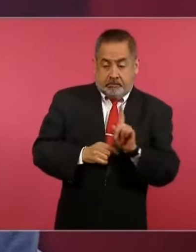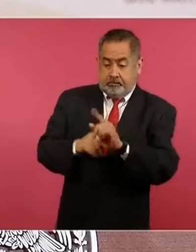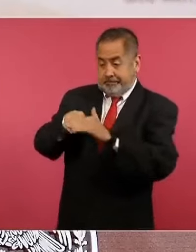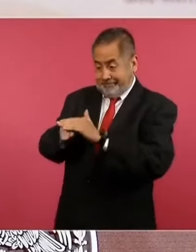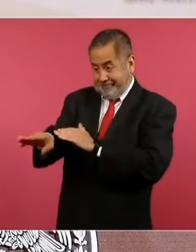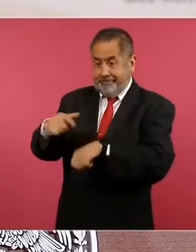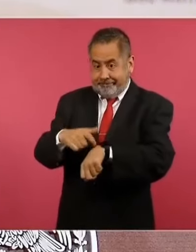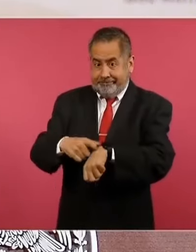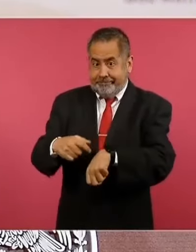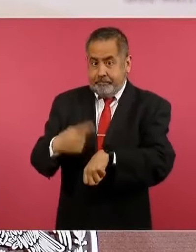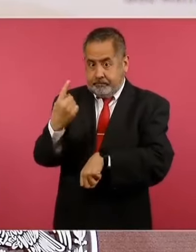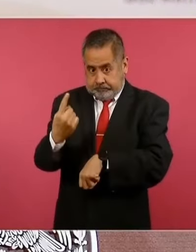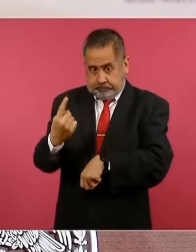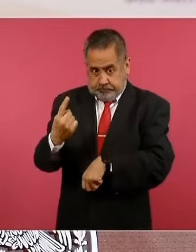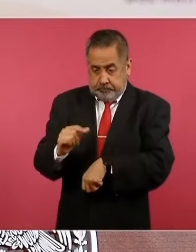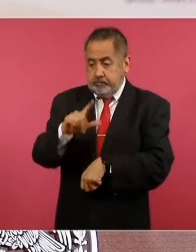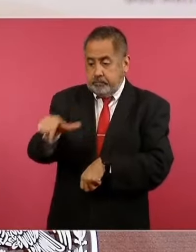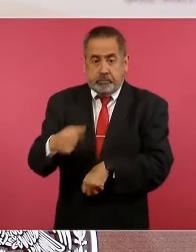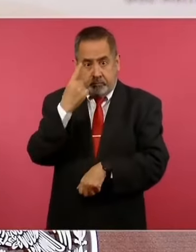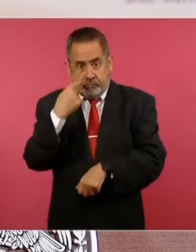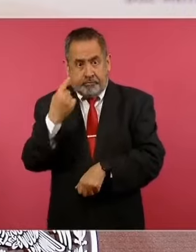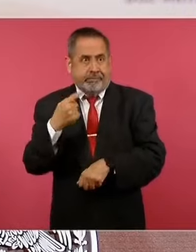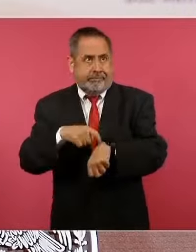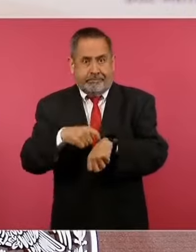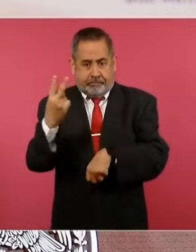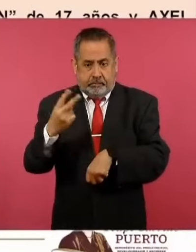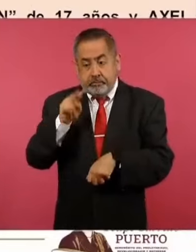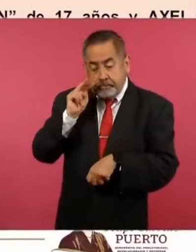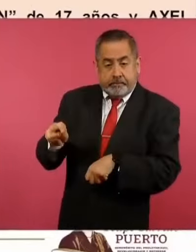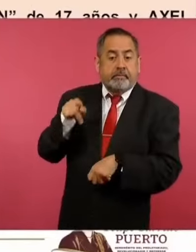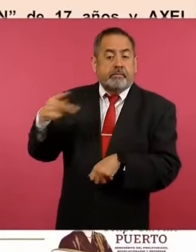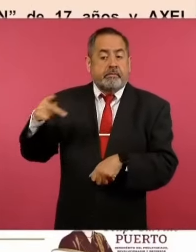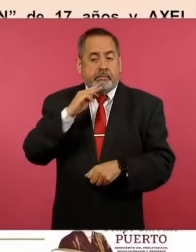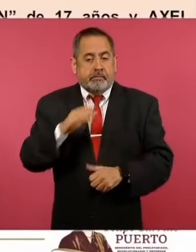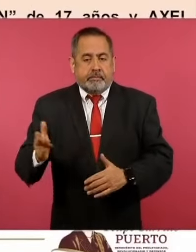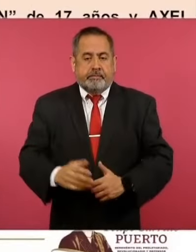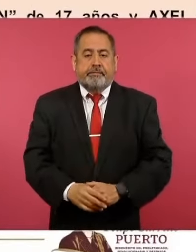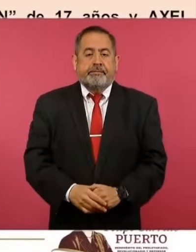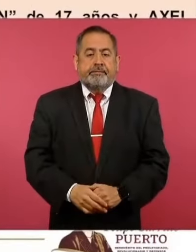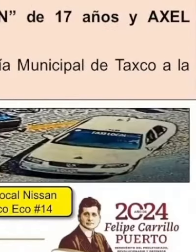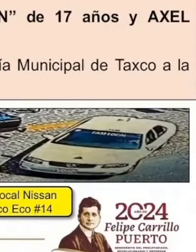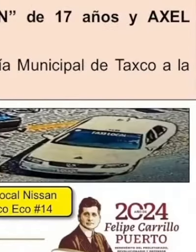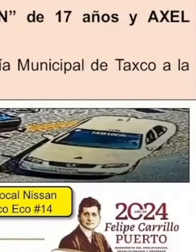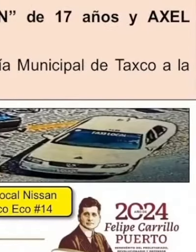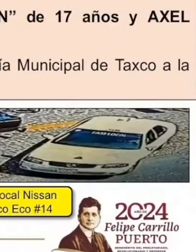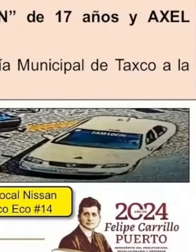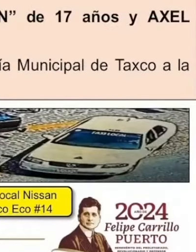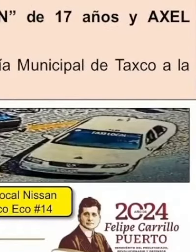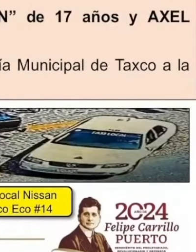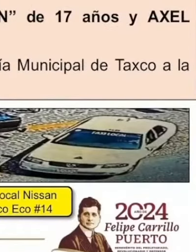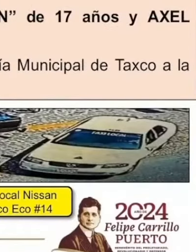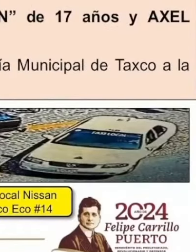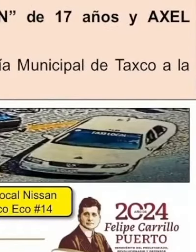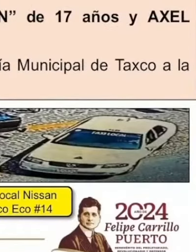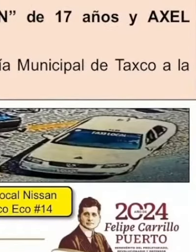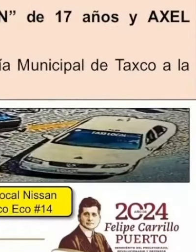llegada de Camila a la casa de Ana Rosa, se ve a Ana Rosa saliendo de su domicilio con un cesto de ropa, seguida